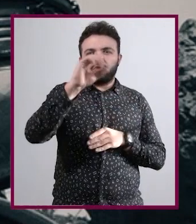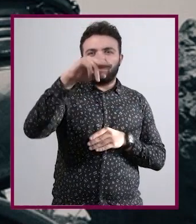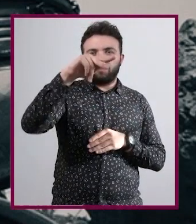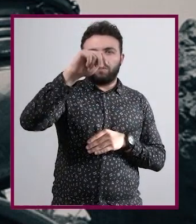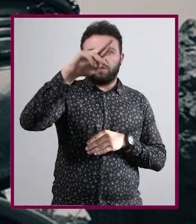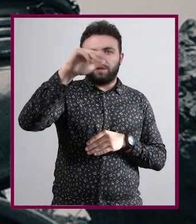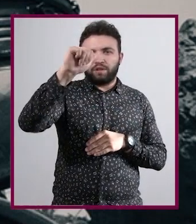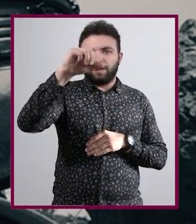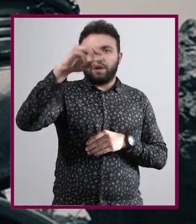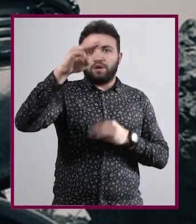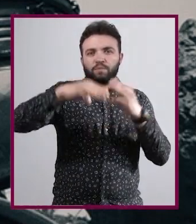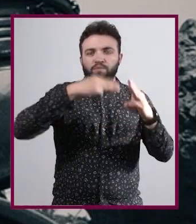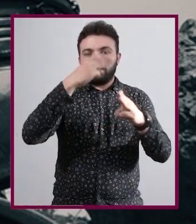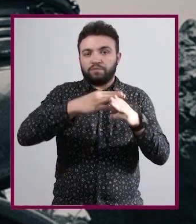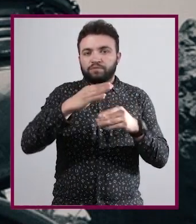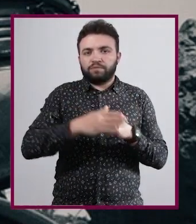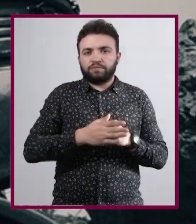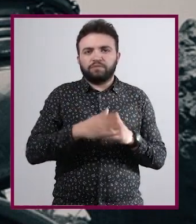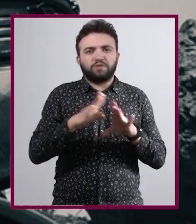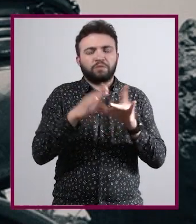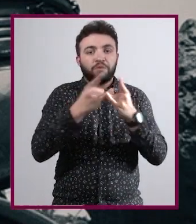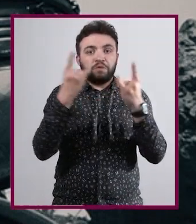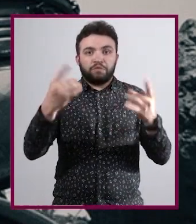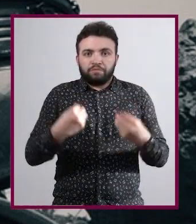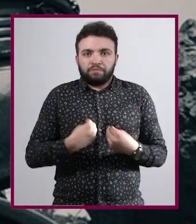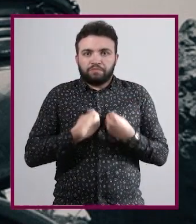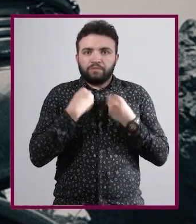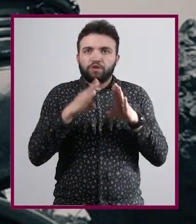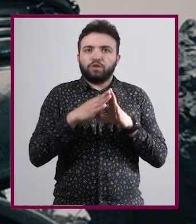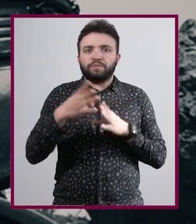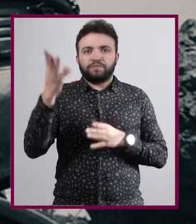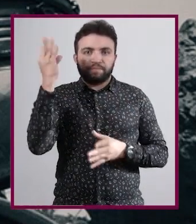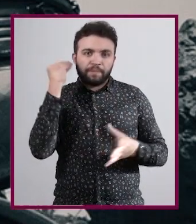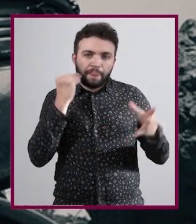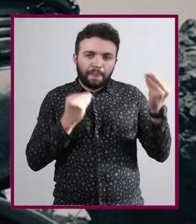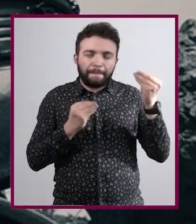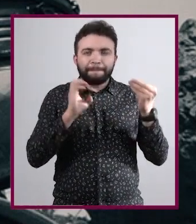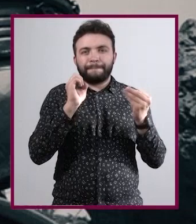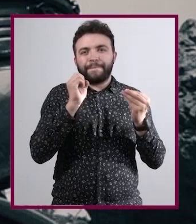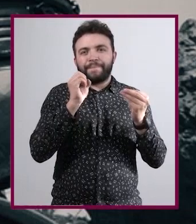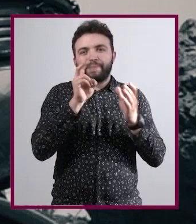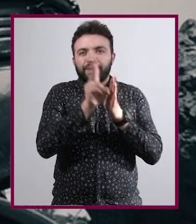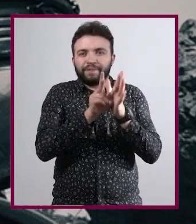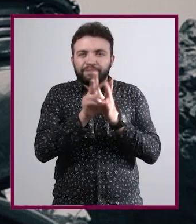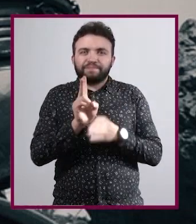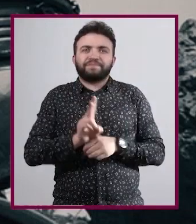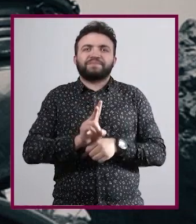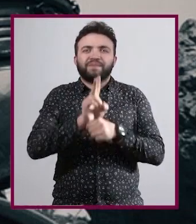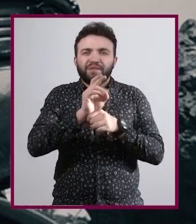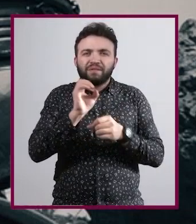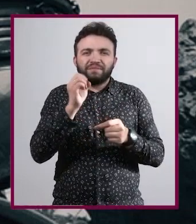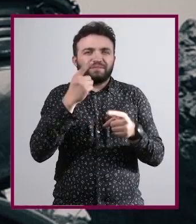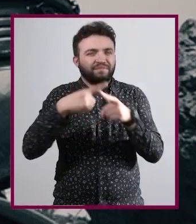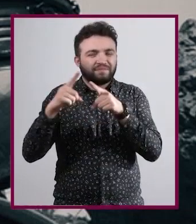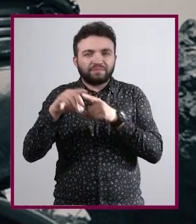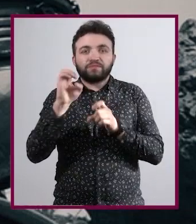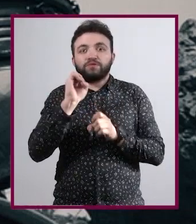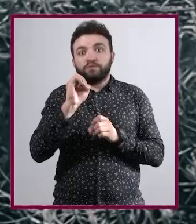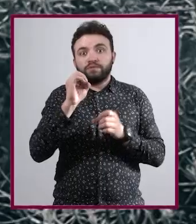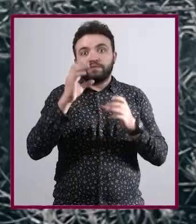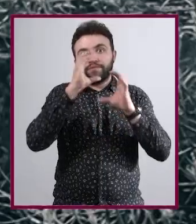sus fantasías, sus sueños, y muchas veces cobran vida a manera de musicales, falsos documentales, ficciones o incluso